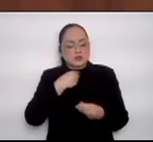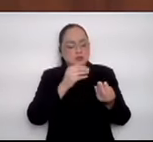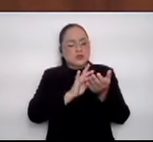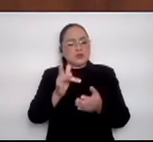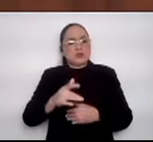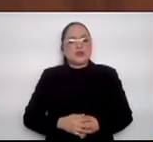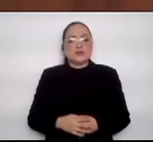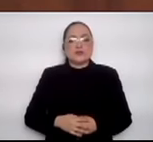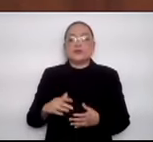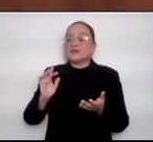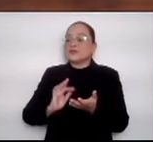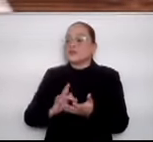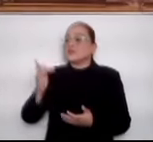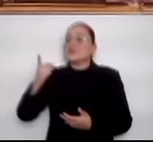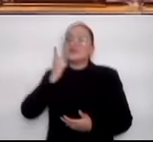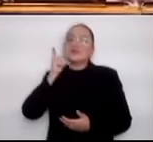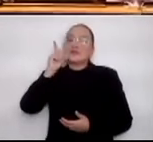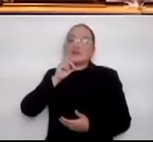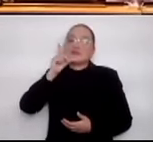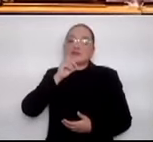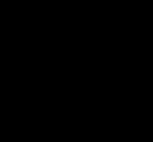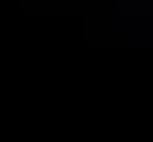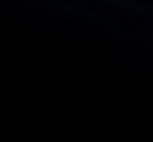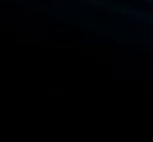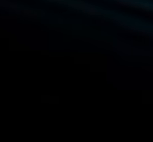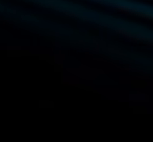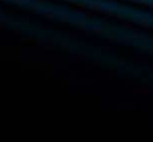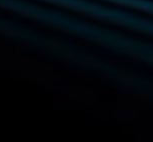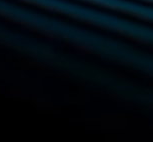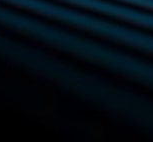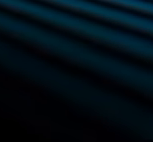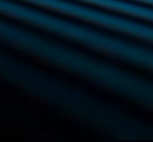Muchas gracias, diputada Elida.